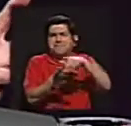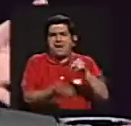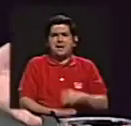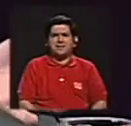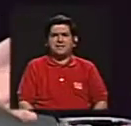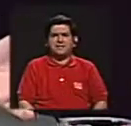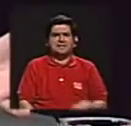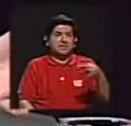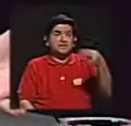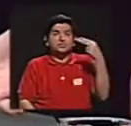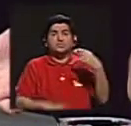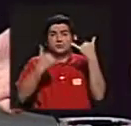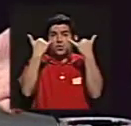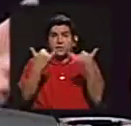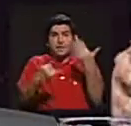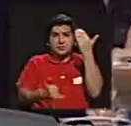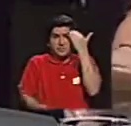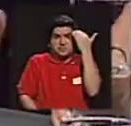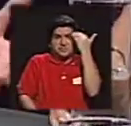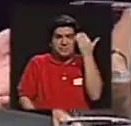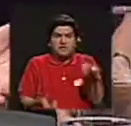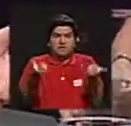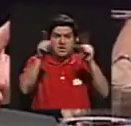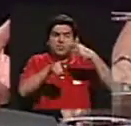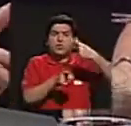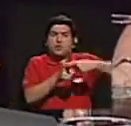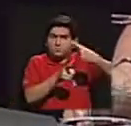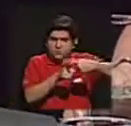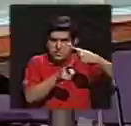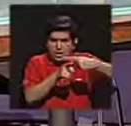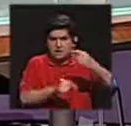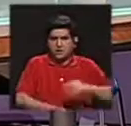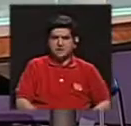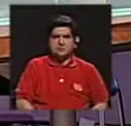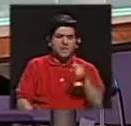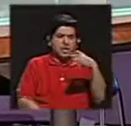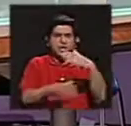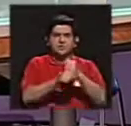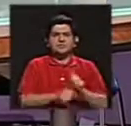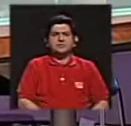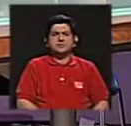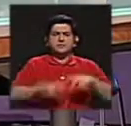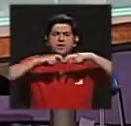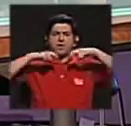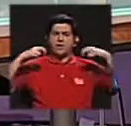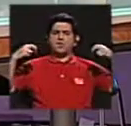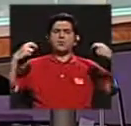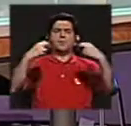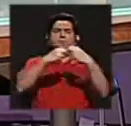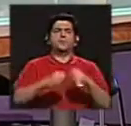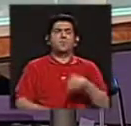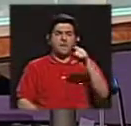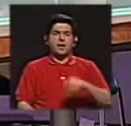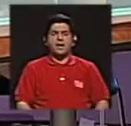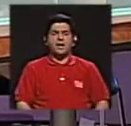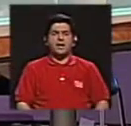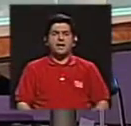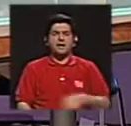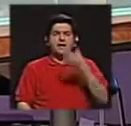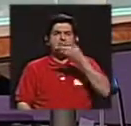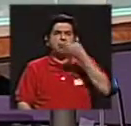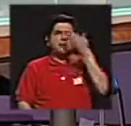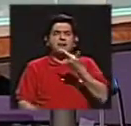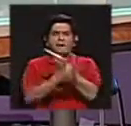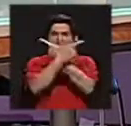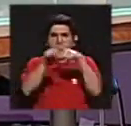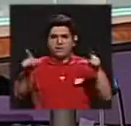Es histórico lo que pasaba en Grecia, por ejemplo, que se hacía en los anfiteatros al aire libre, etc. Y